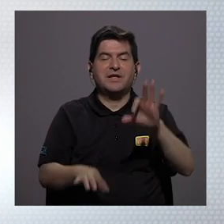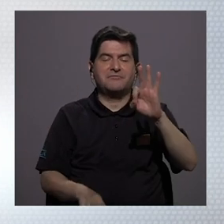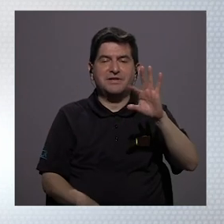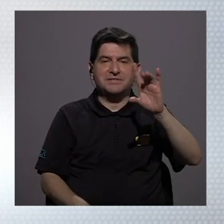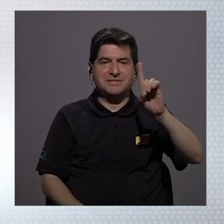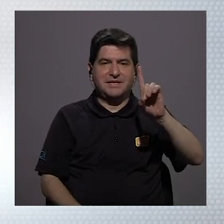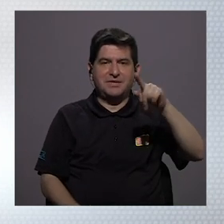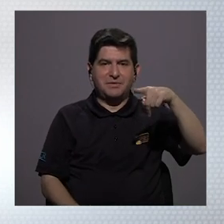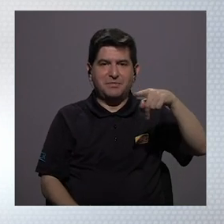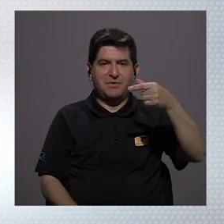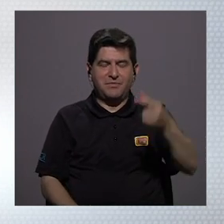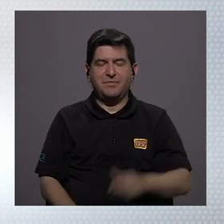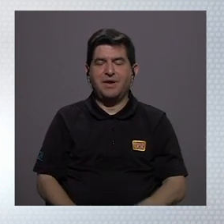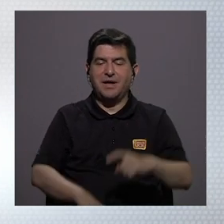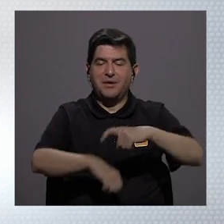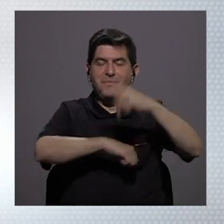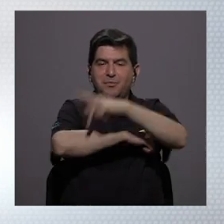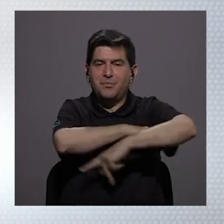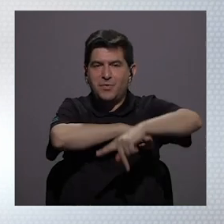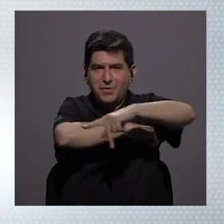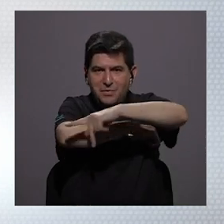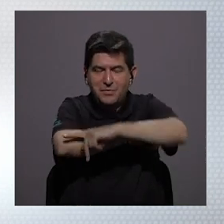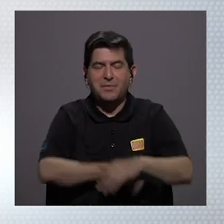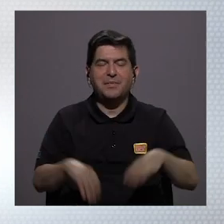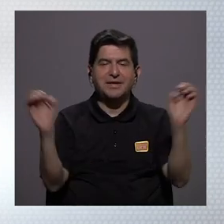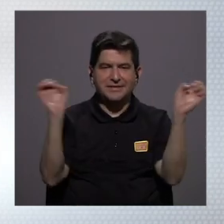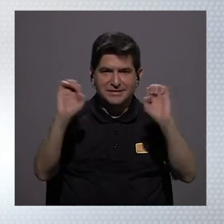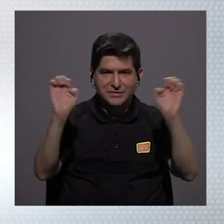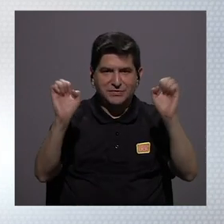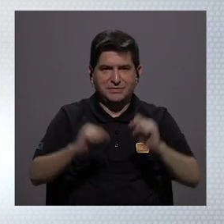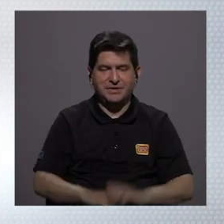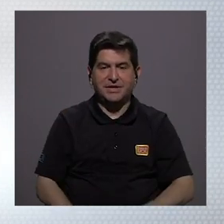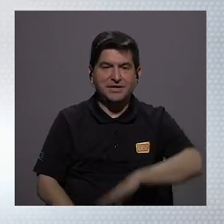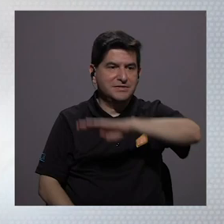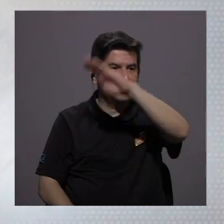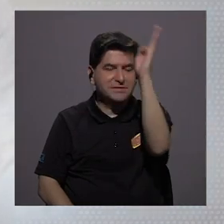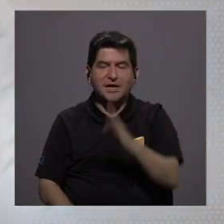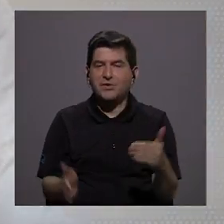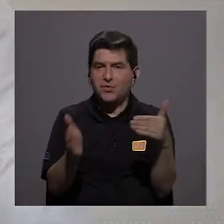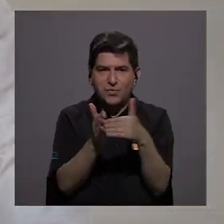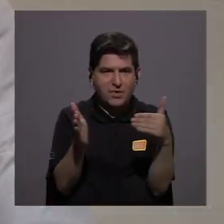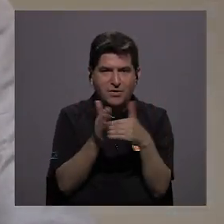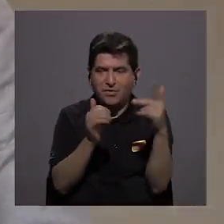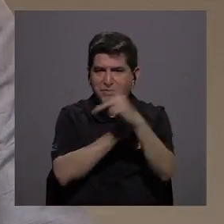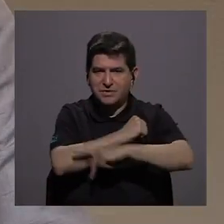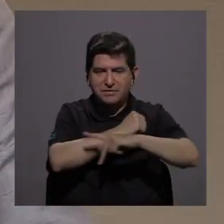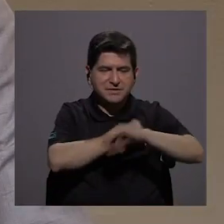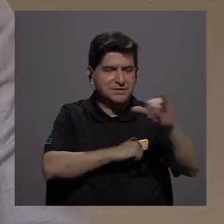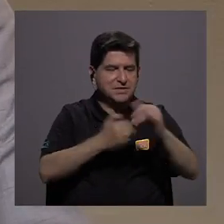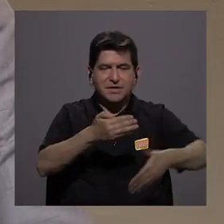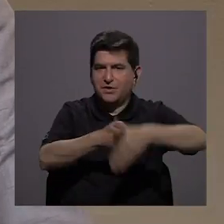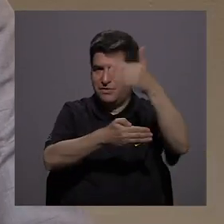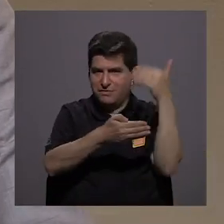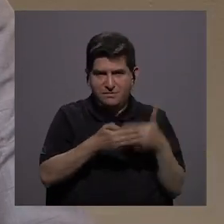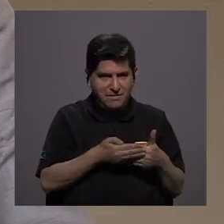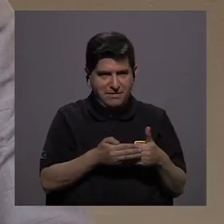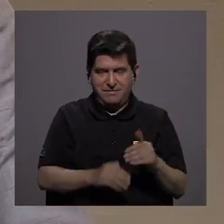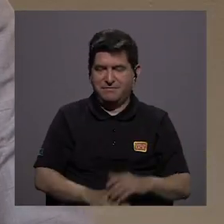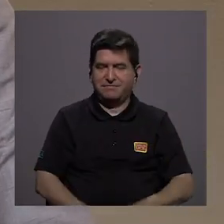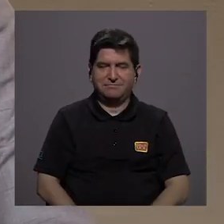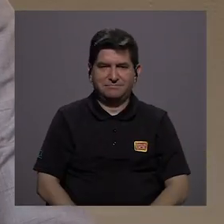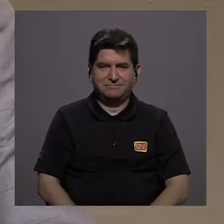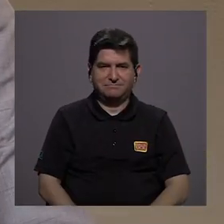Francisco, estamos viviendo un momento país de emergencia donde nunca vamos a volver a ser el país que antes éramos